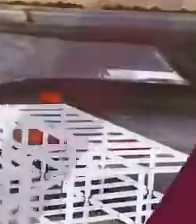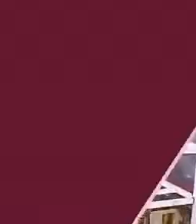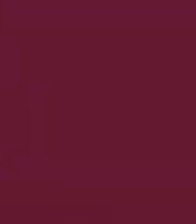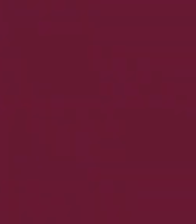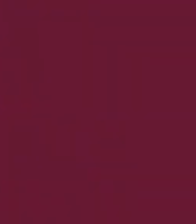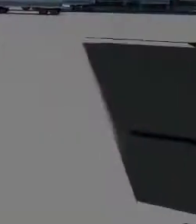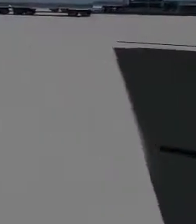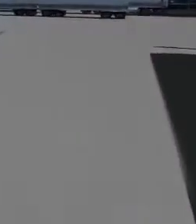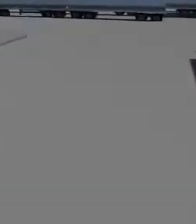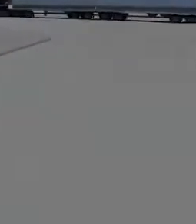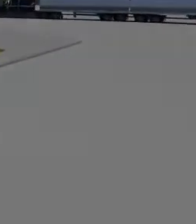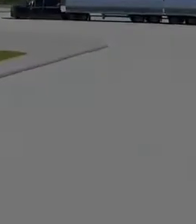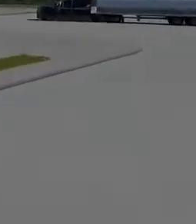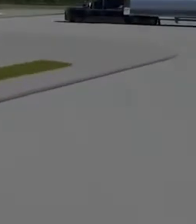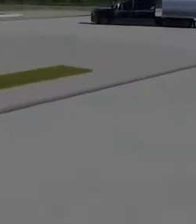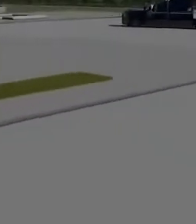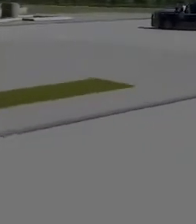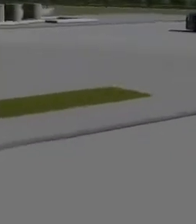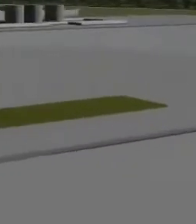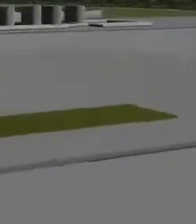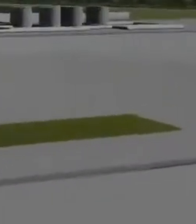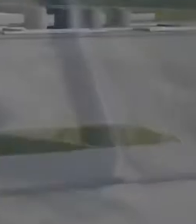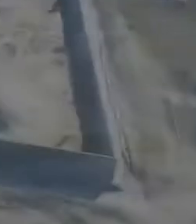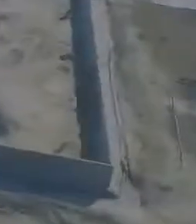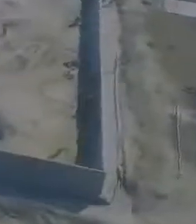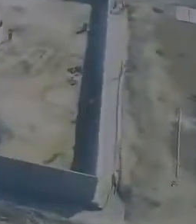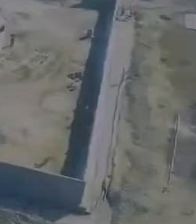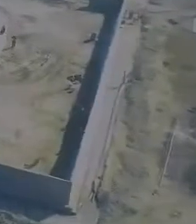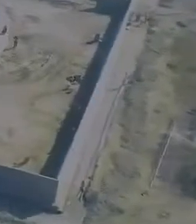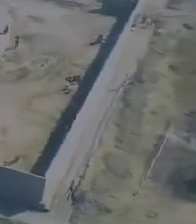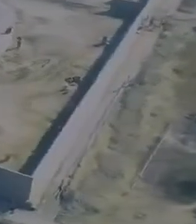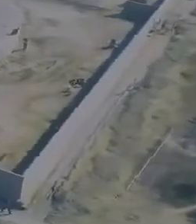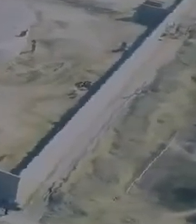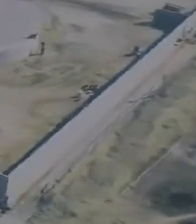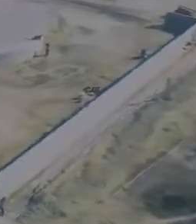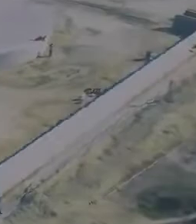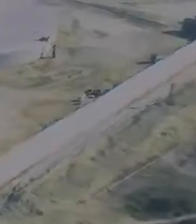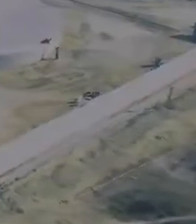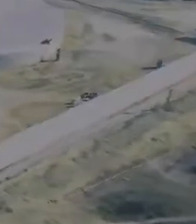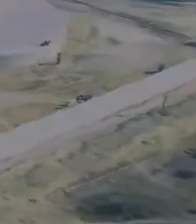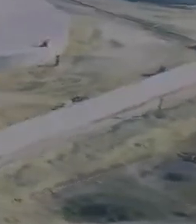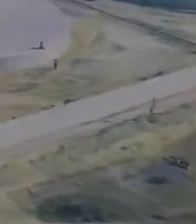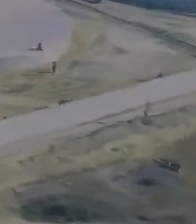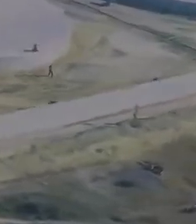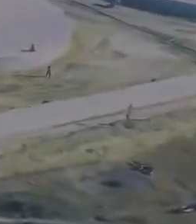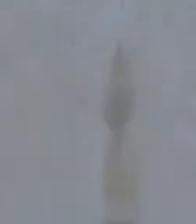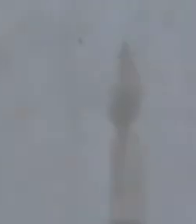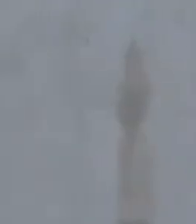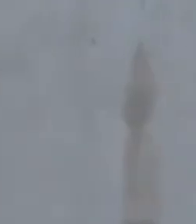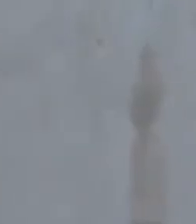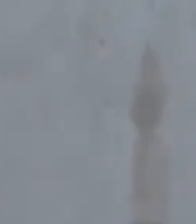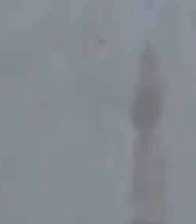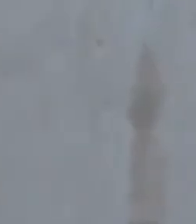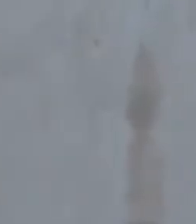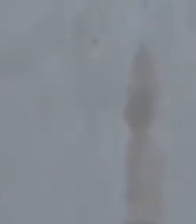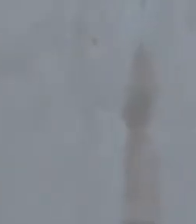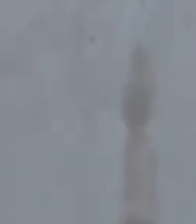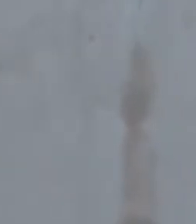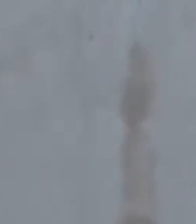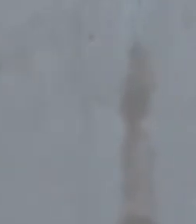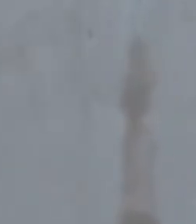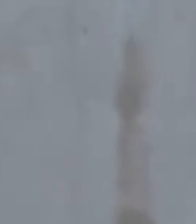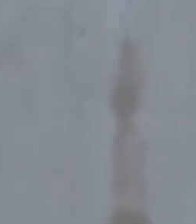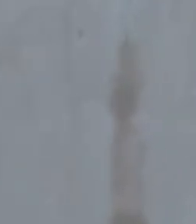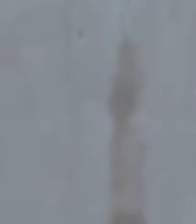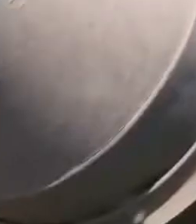la terminal de combustibles y red de distribución se avanza en el tendido de concreto de altas especificaciones en plataforma de maniobras,